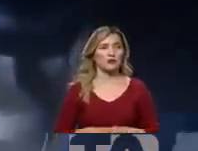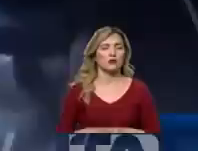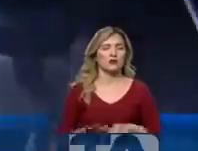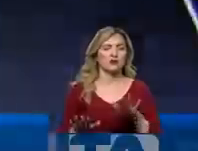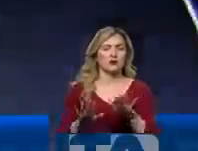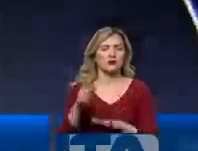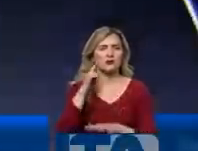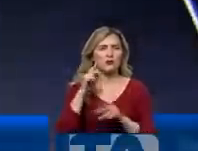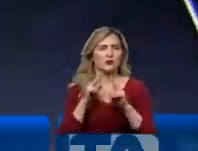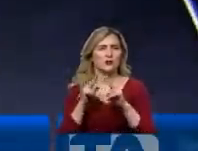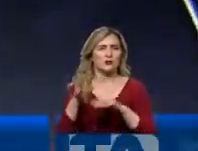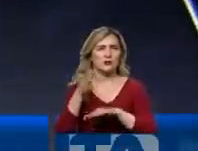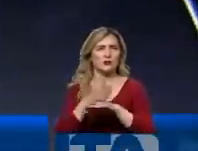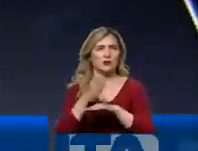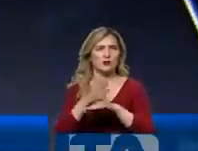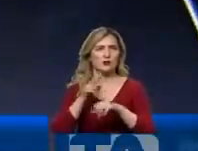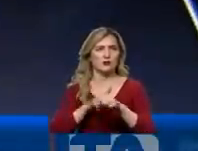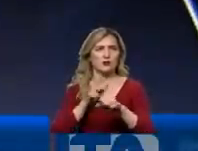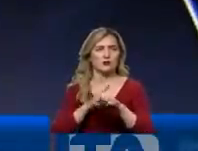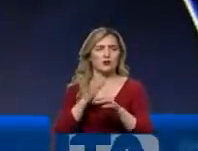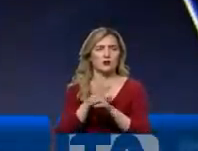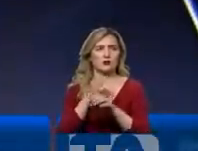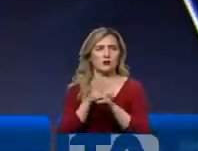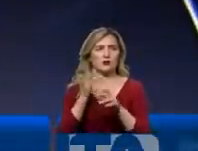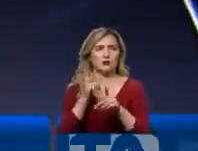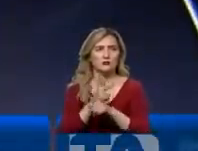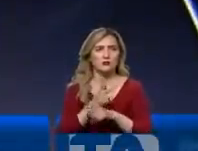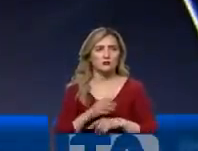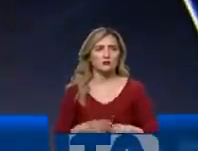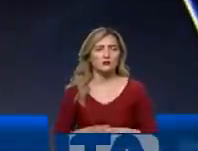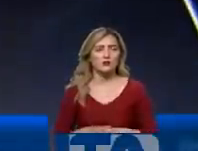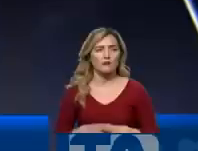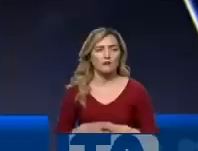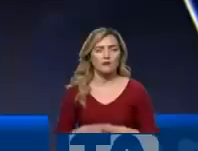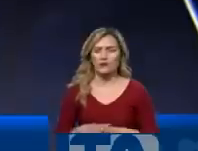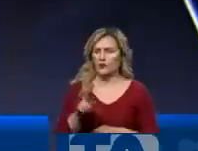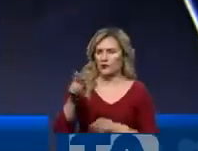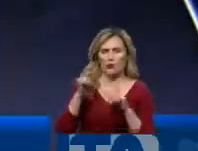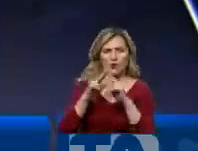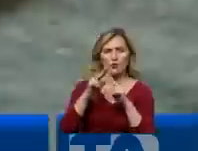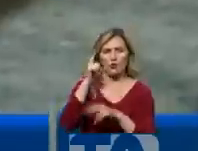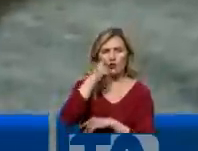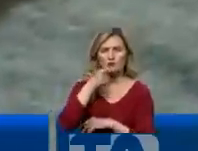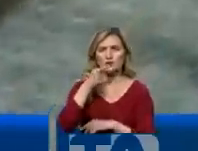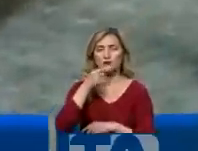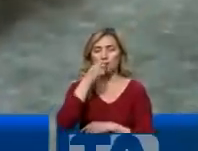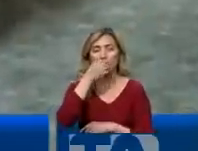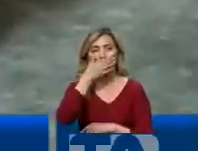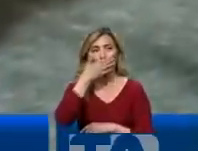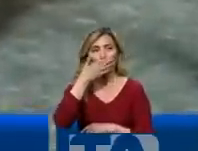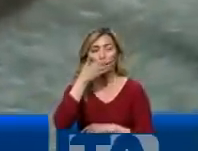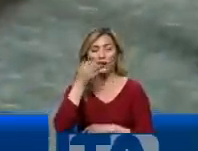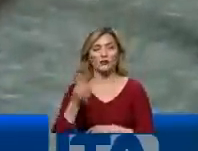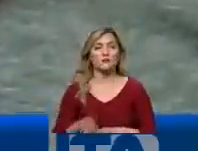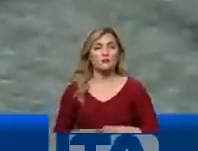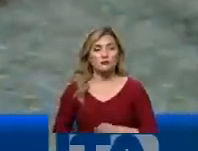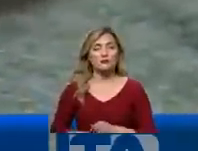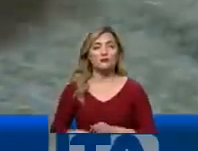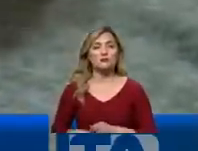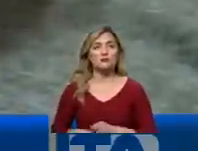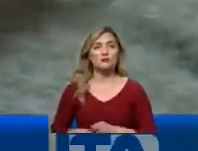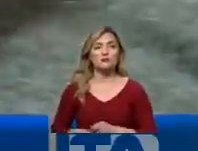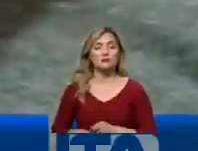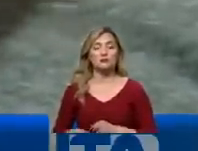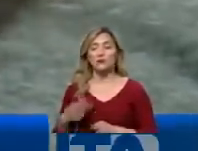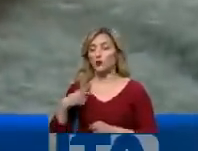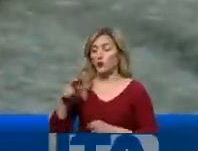parece ser que ya han venido otra vez aquí a hacer cotización de producto y entonces yo le dije, yo te conozco. En ese momento que le dije yo te conozco, me dijo,